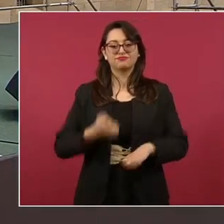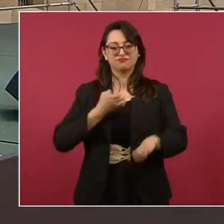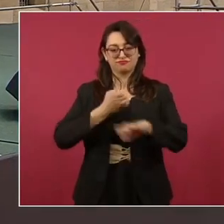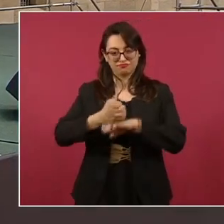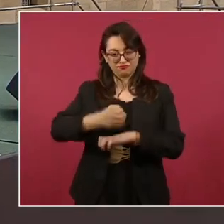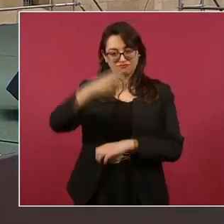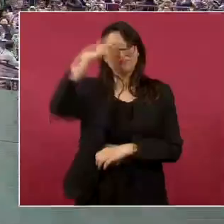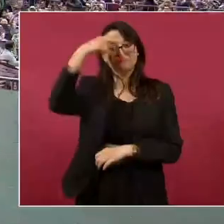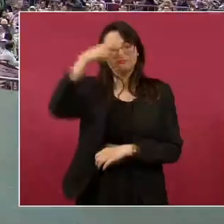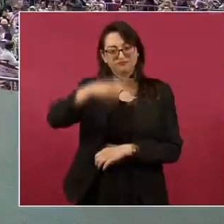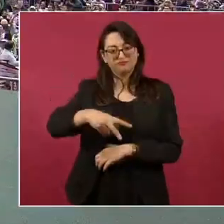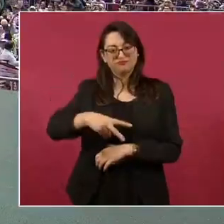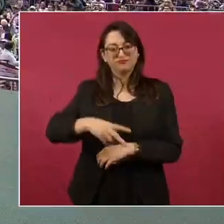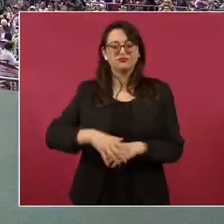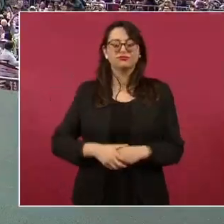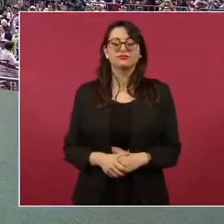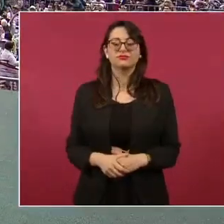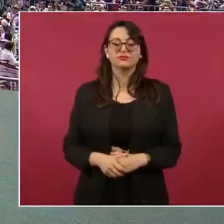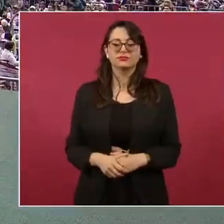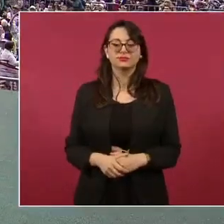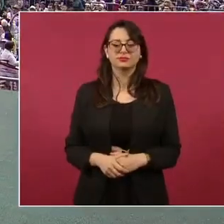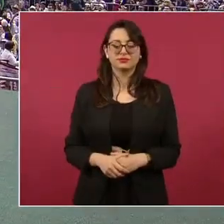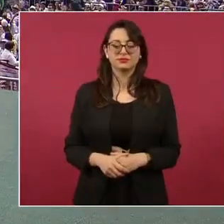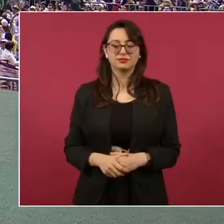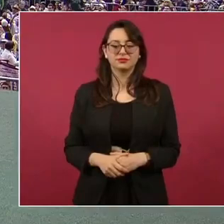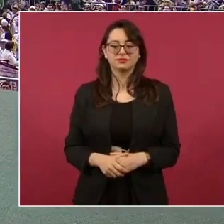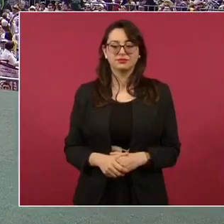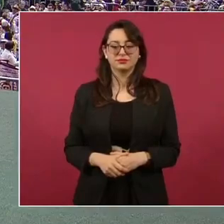Estado de México,